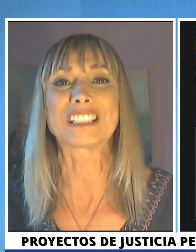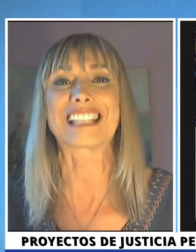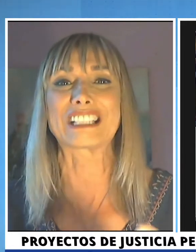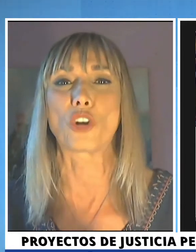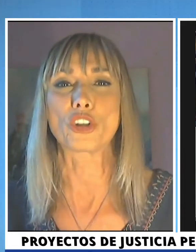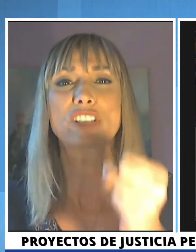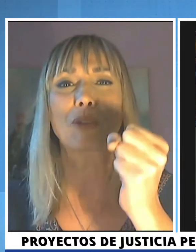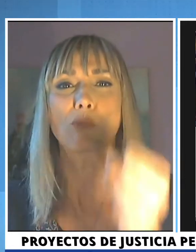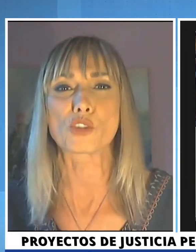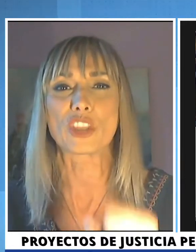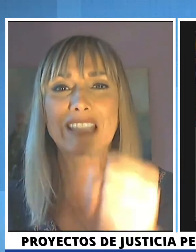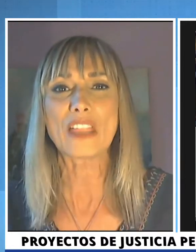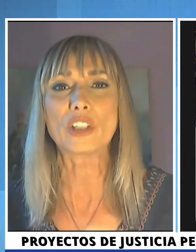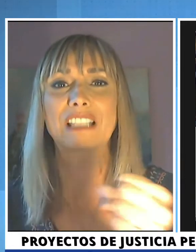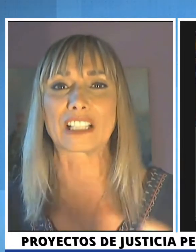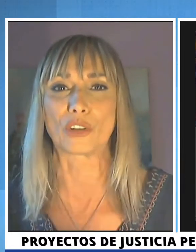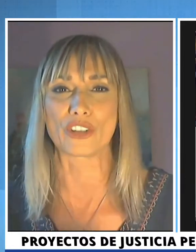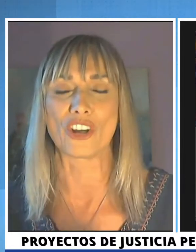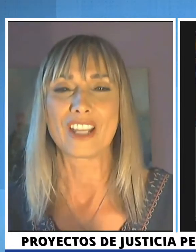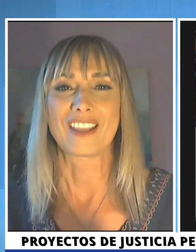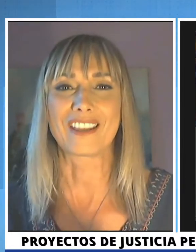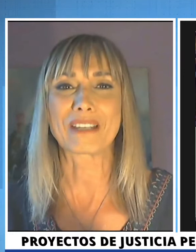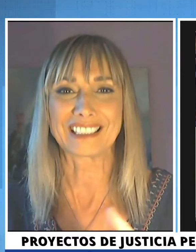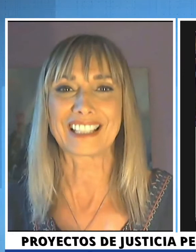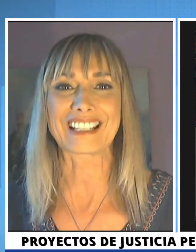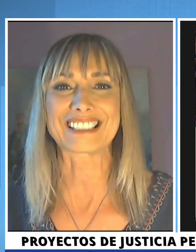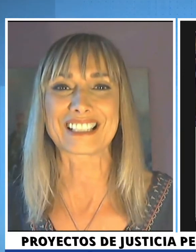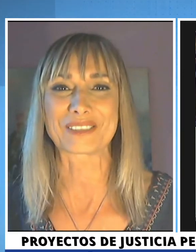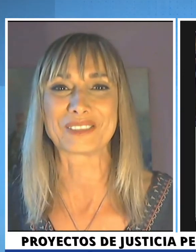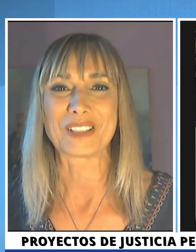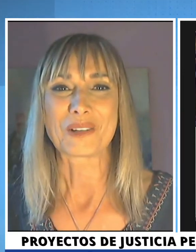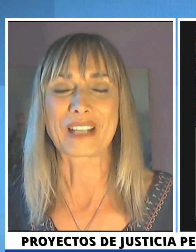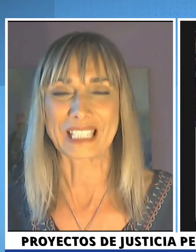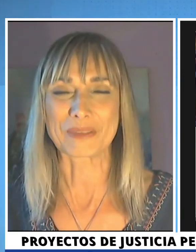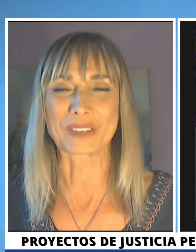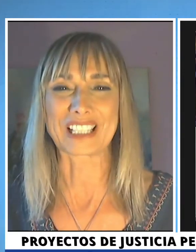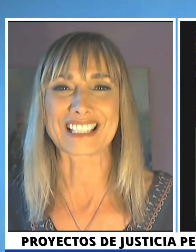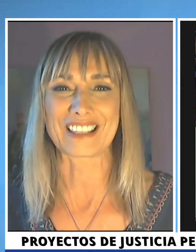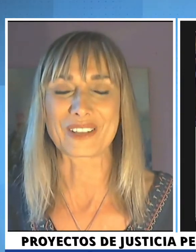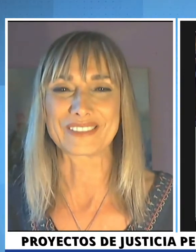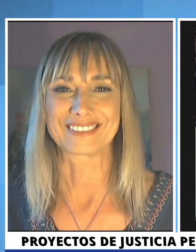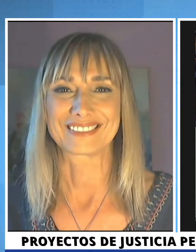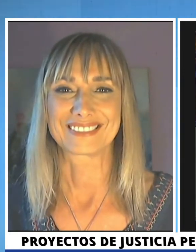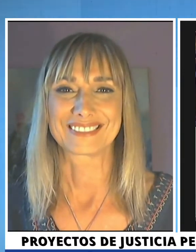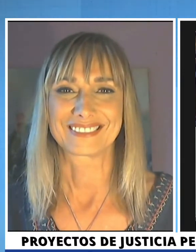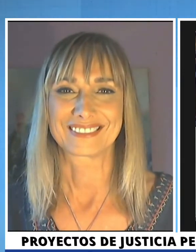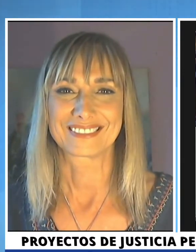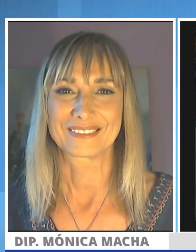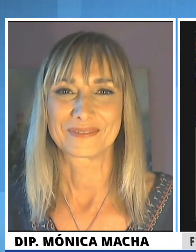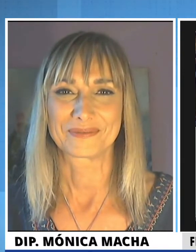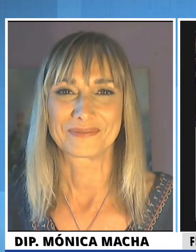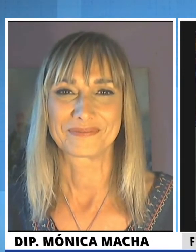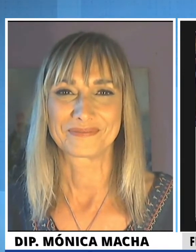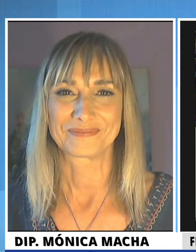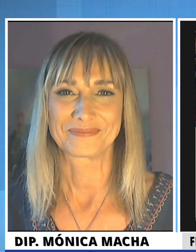de territorio. Hoy se habló mucho de Estado y territorio. Me encantaría que hicieras una descripción de la charla de hoy. Me